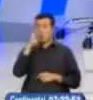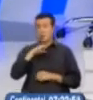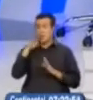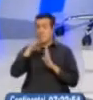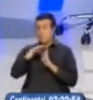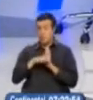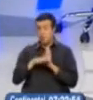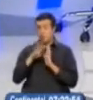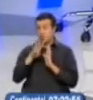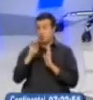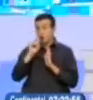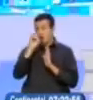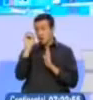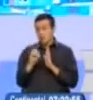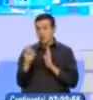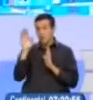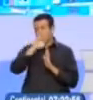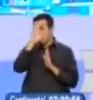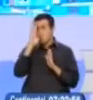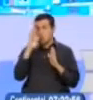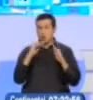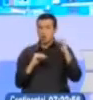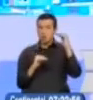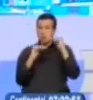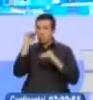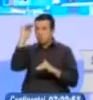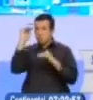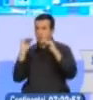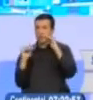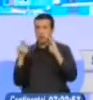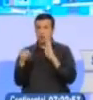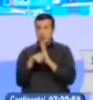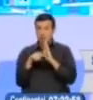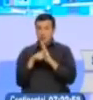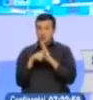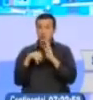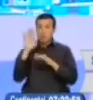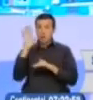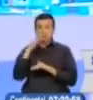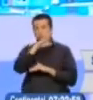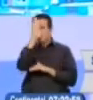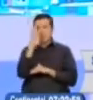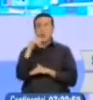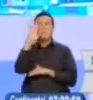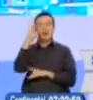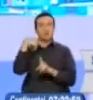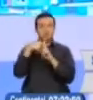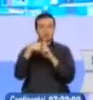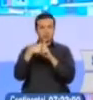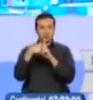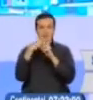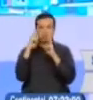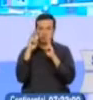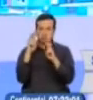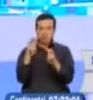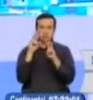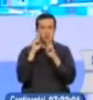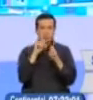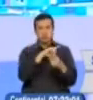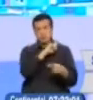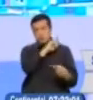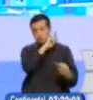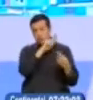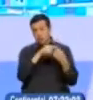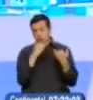en... nunca se cruzaron las líneas, nunca hubo más negativos que positivos, al menos de acuerdo con la investigación sostenida que nosotros